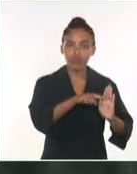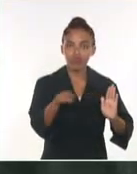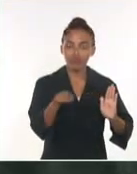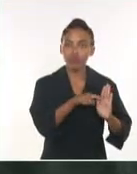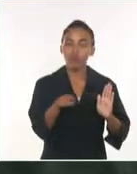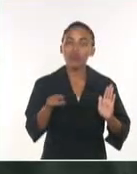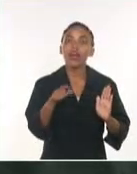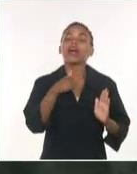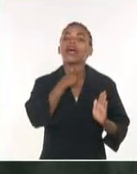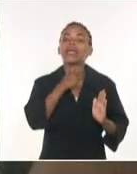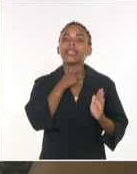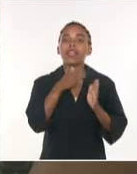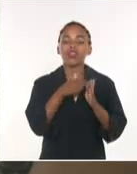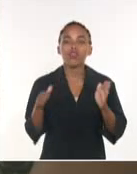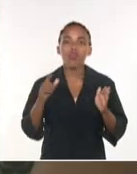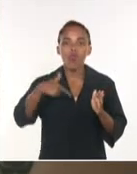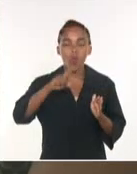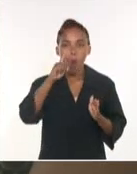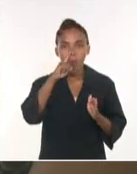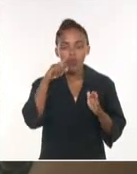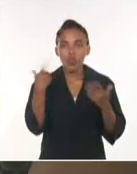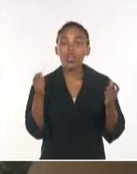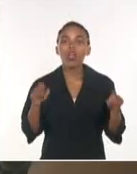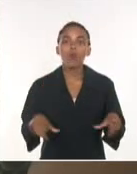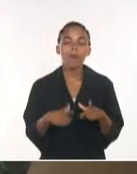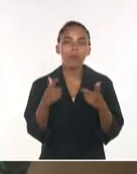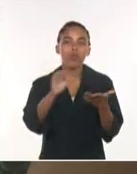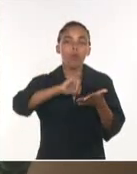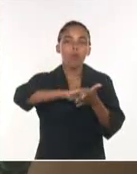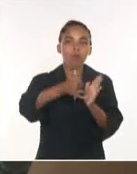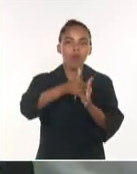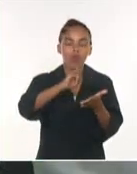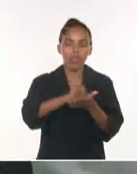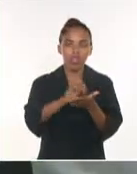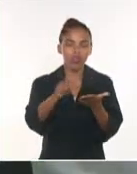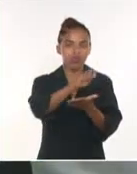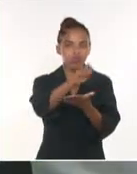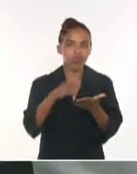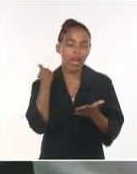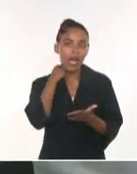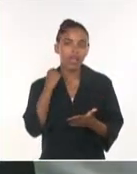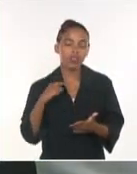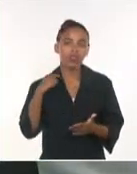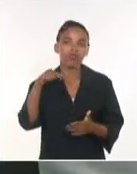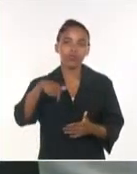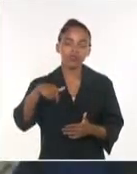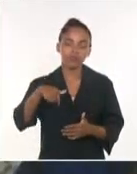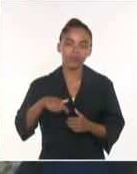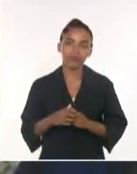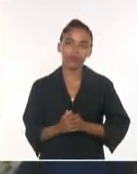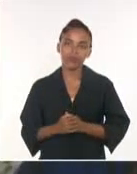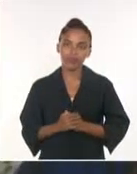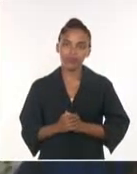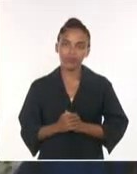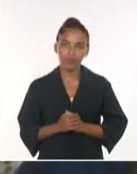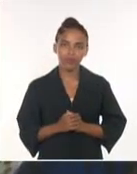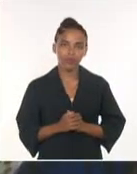al cumplimiento del proyecto estratégico para el año 2024.